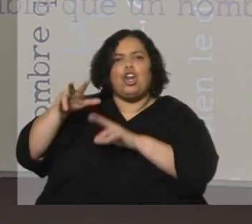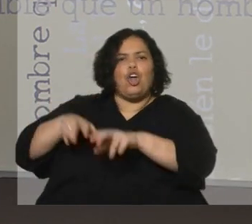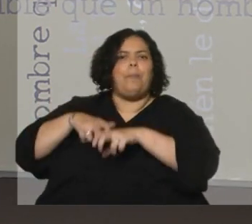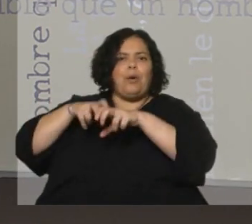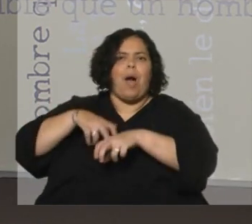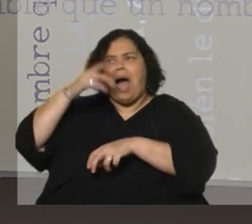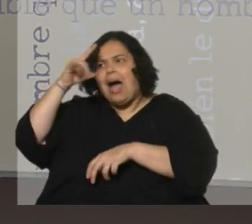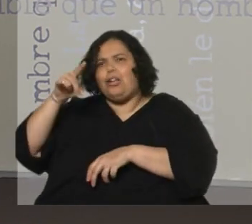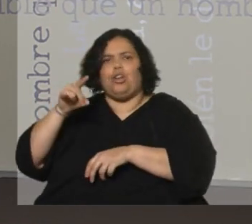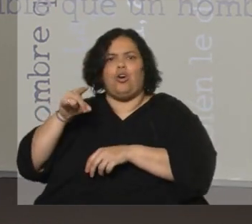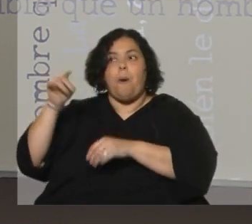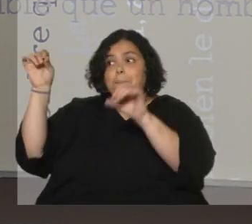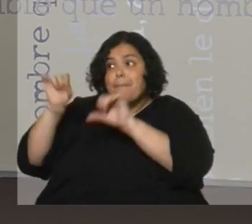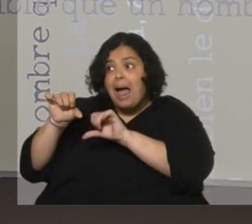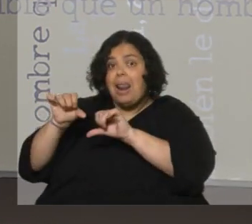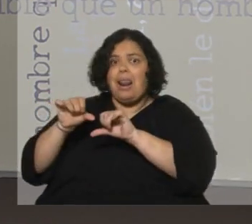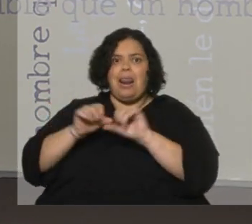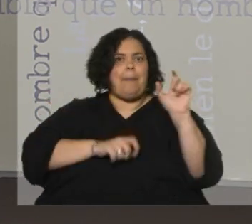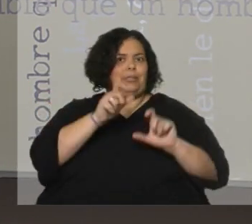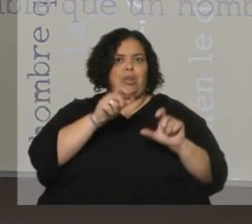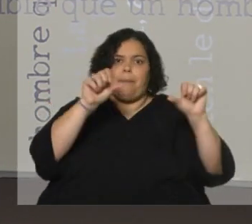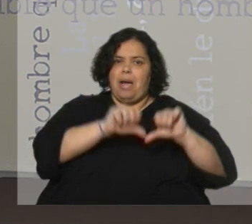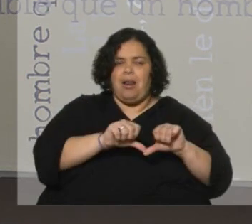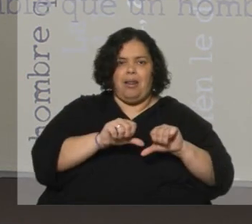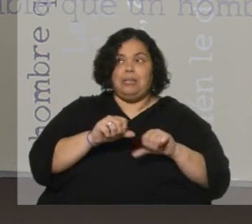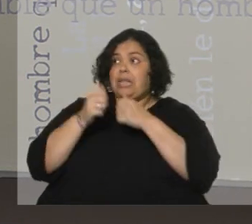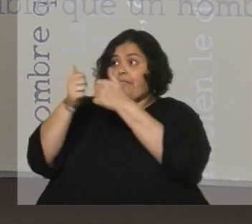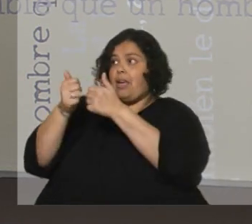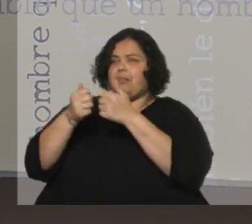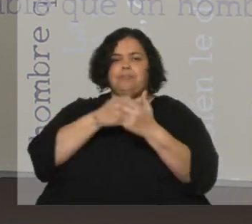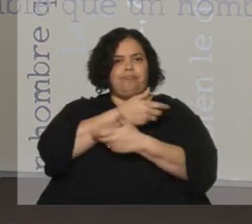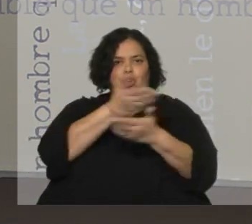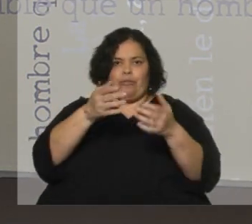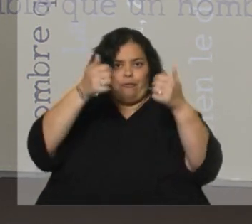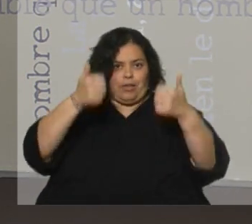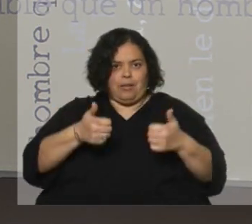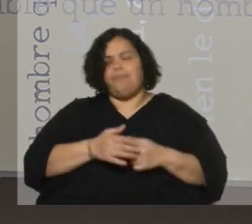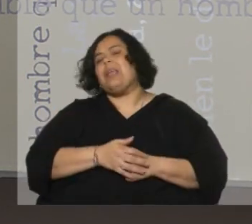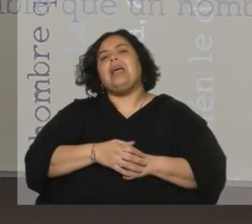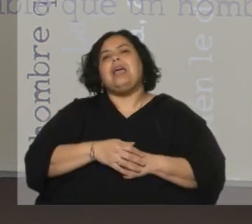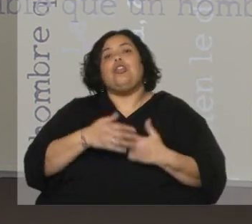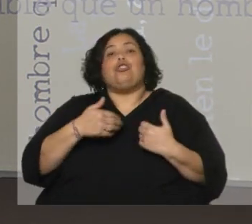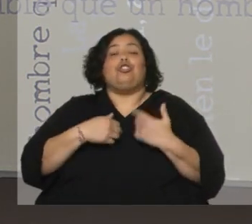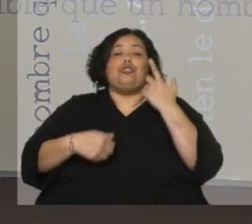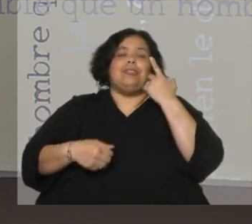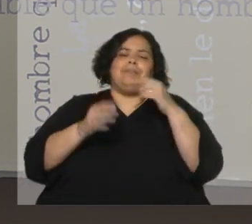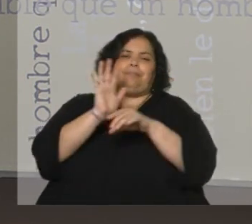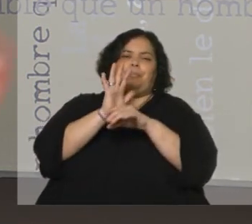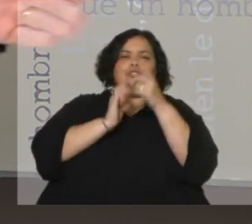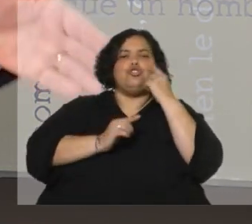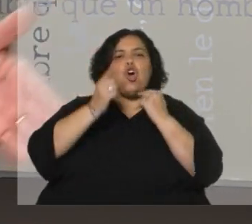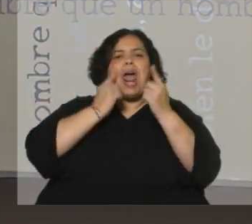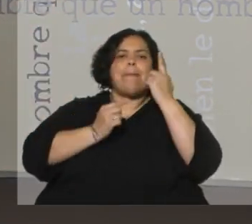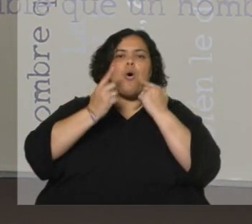eh eso eso eso se nota se nota se nota claramente lloramos porque vivimos a celo abierto este ningún productor